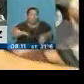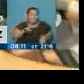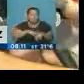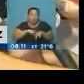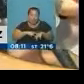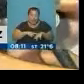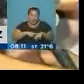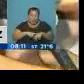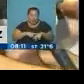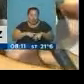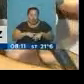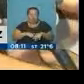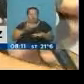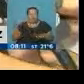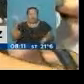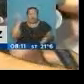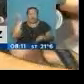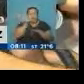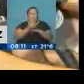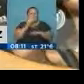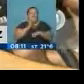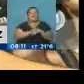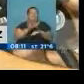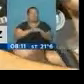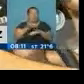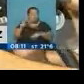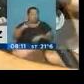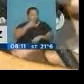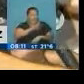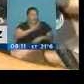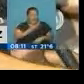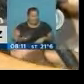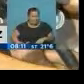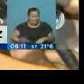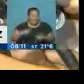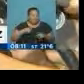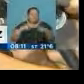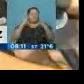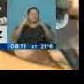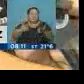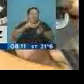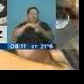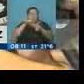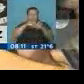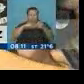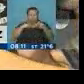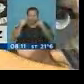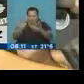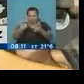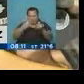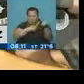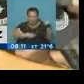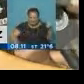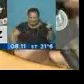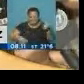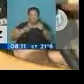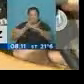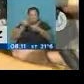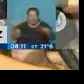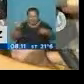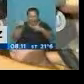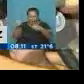momento ya asume la responsabilidad de su condición de presidente, se le entregan los atributos para que esto